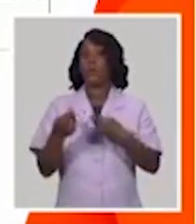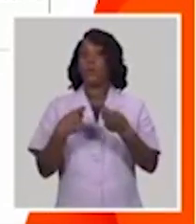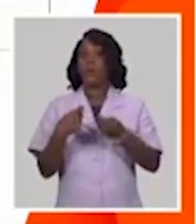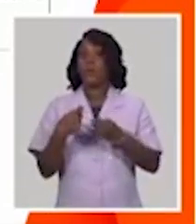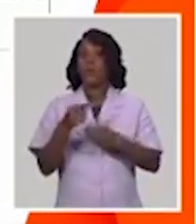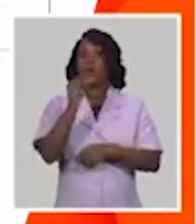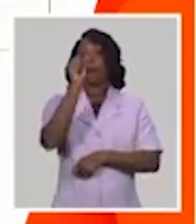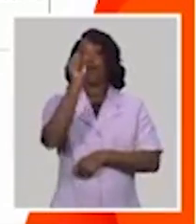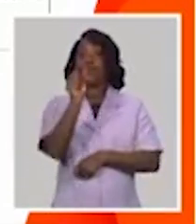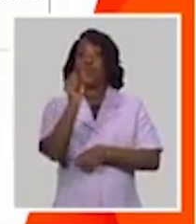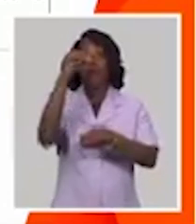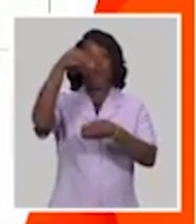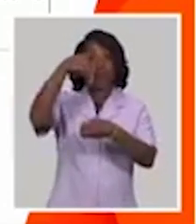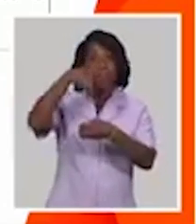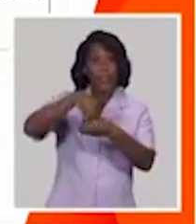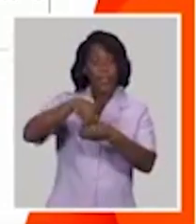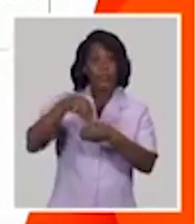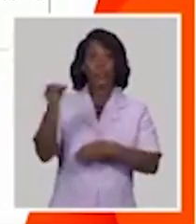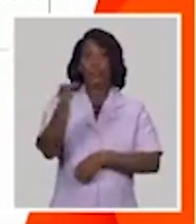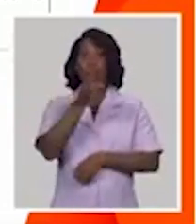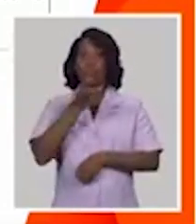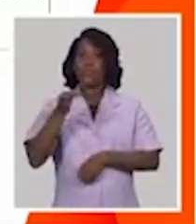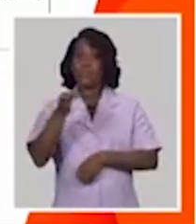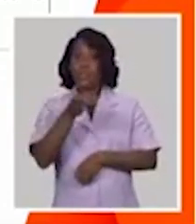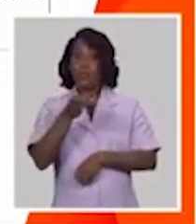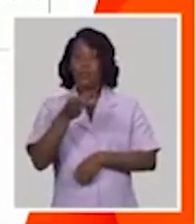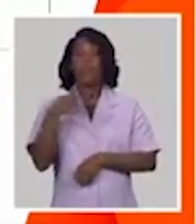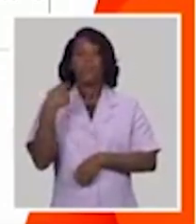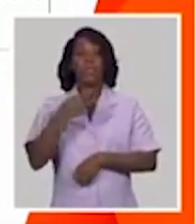los residentes del municipio donde esté ubicado el